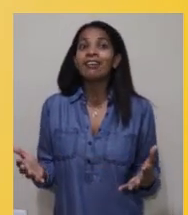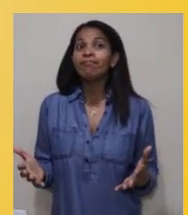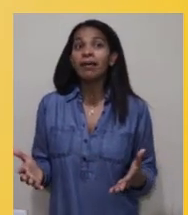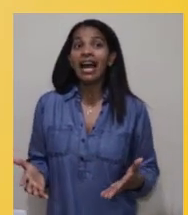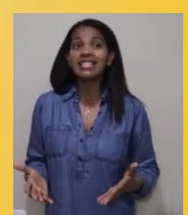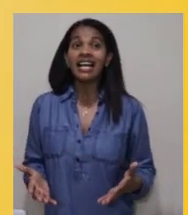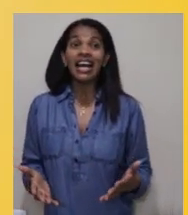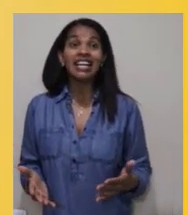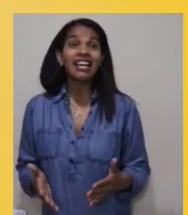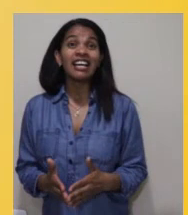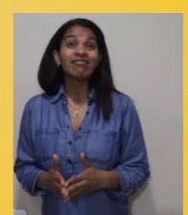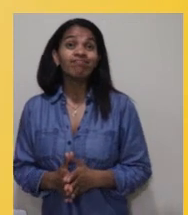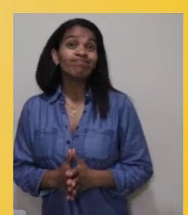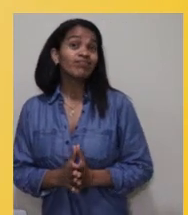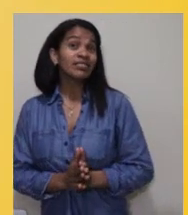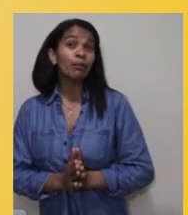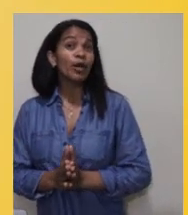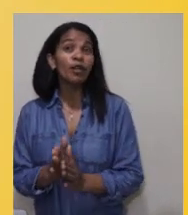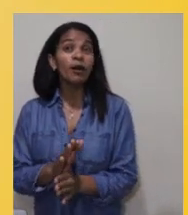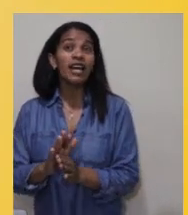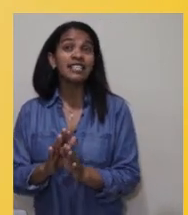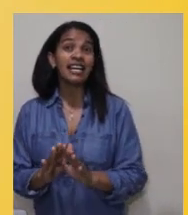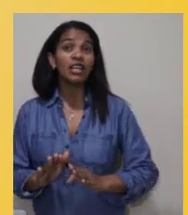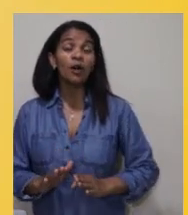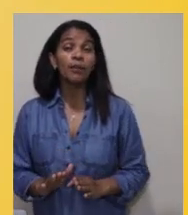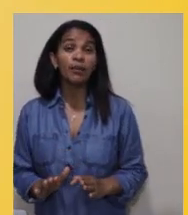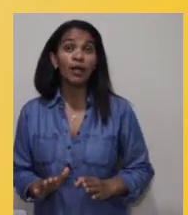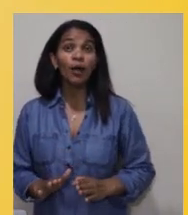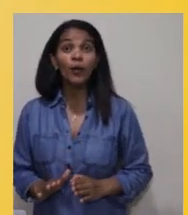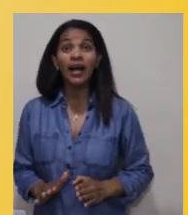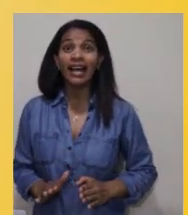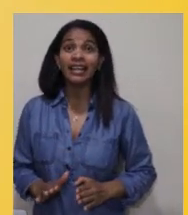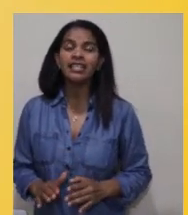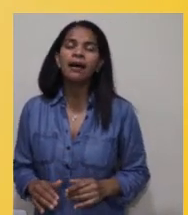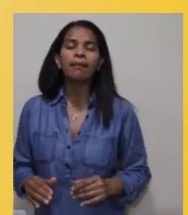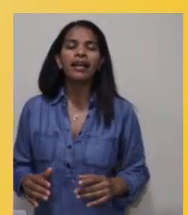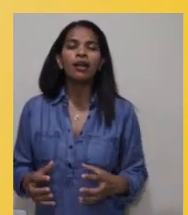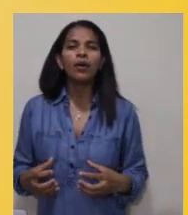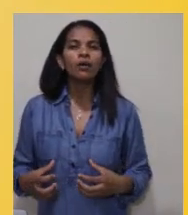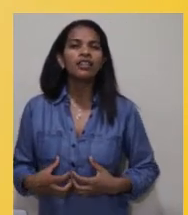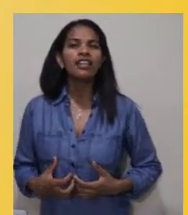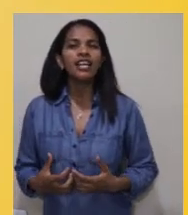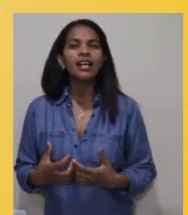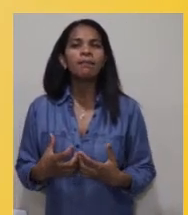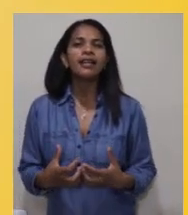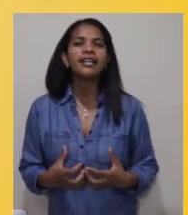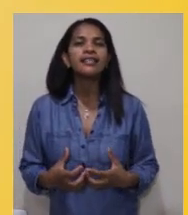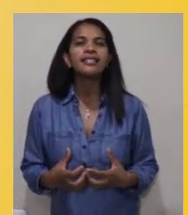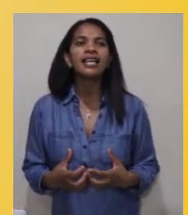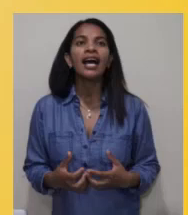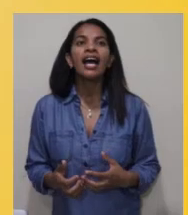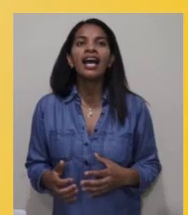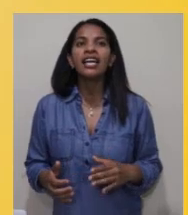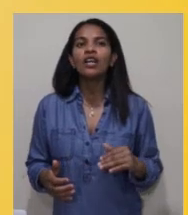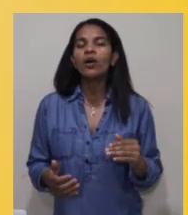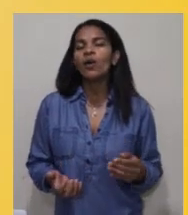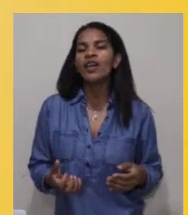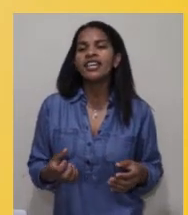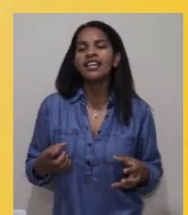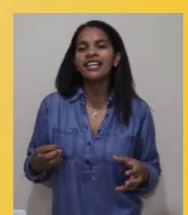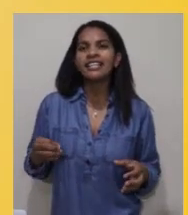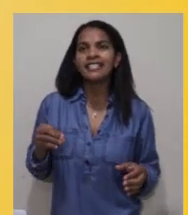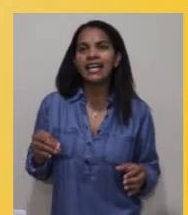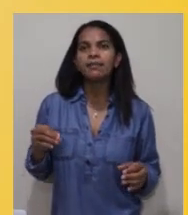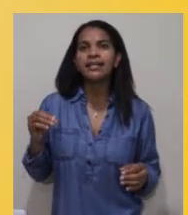y sacar, bueno, estar en los primeros lugares para luego tener experiencia y